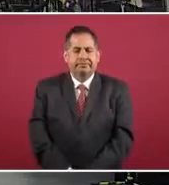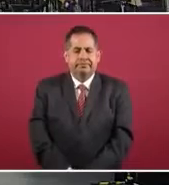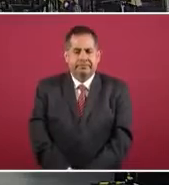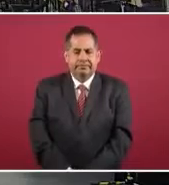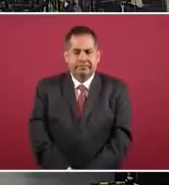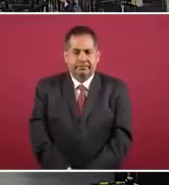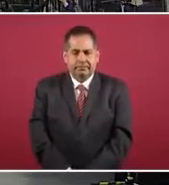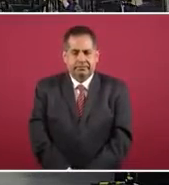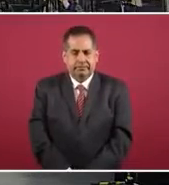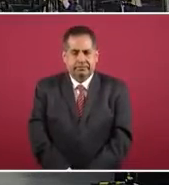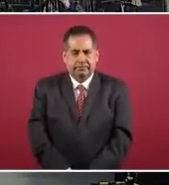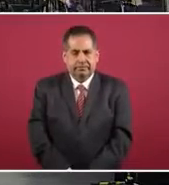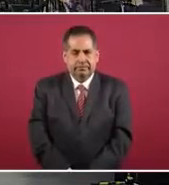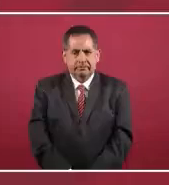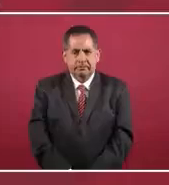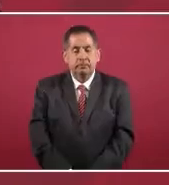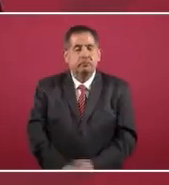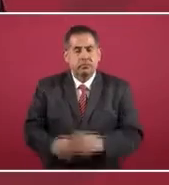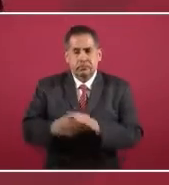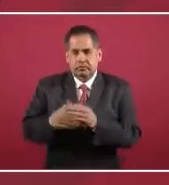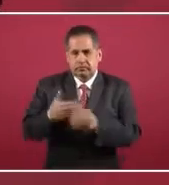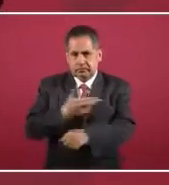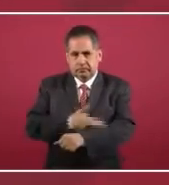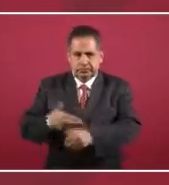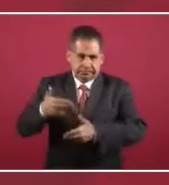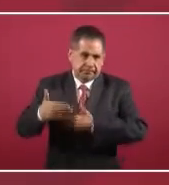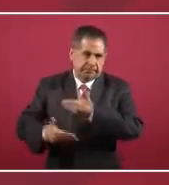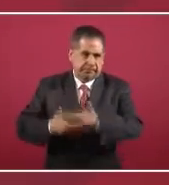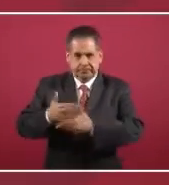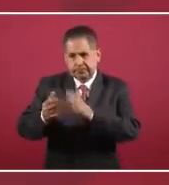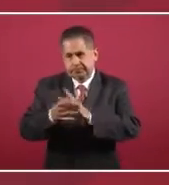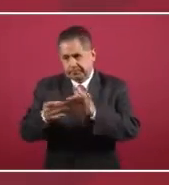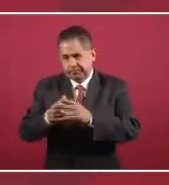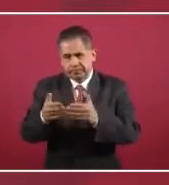Como esto es un proceso,